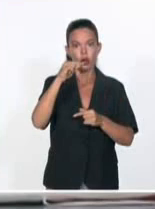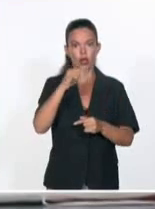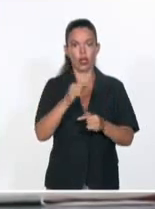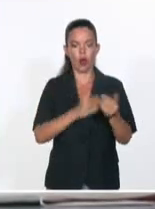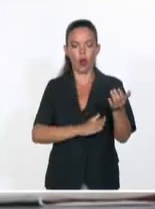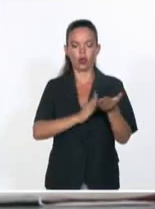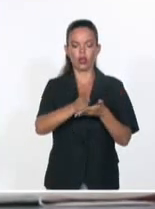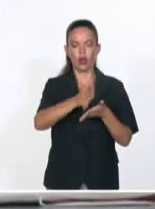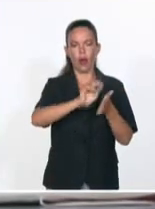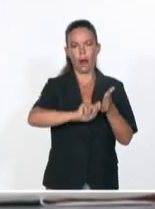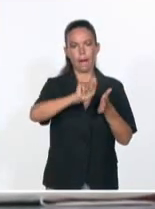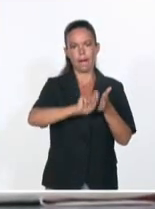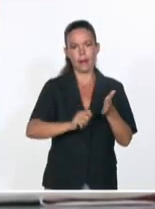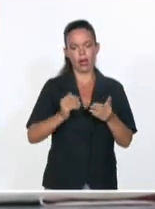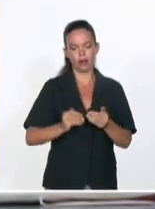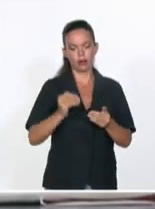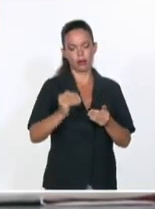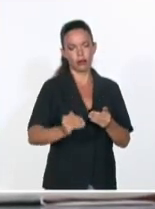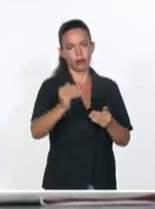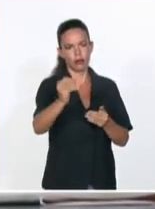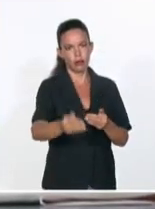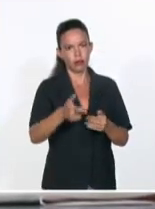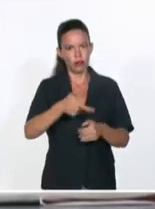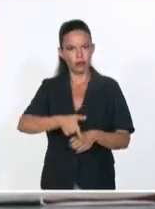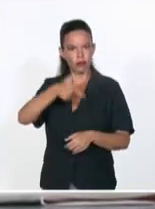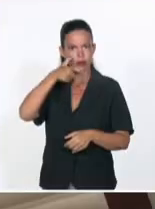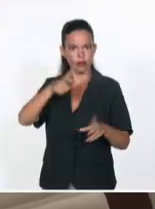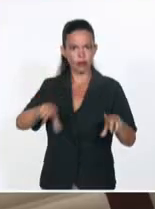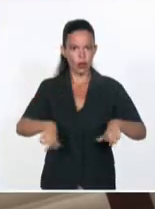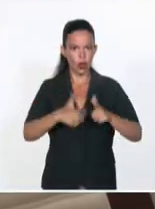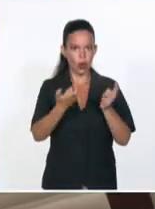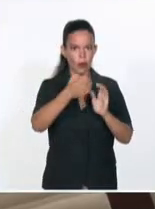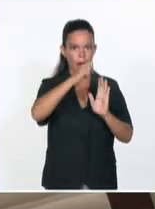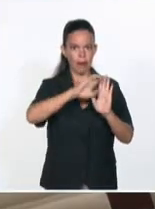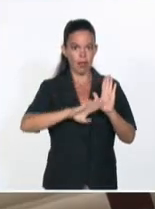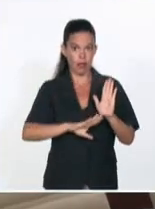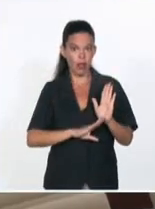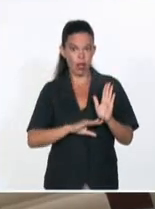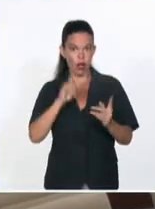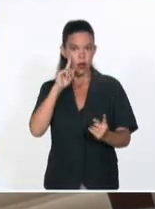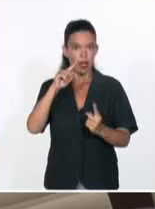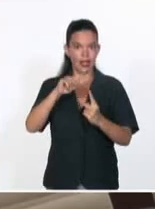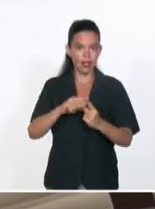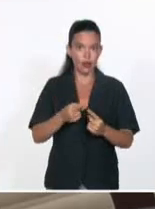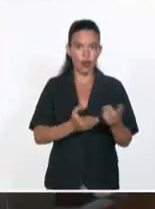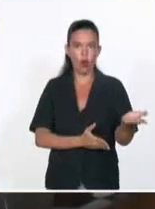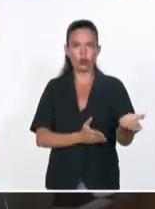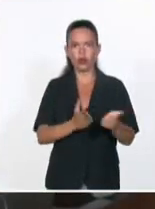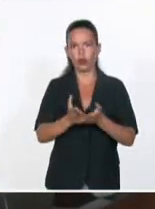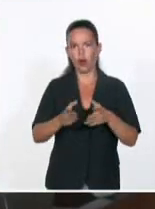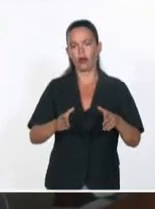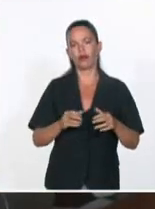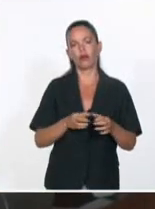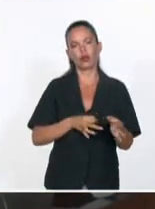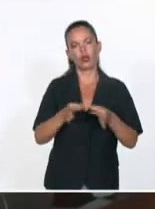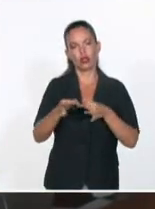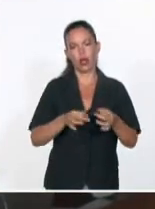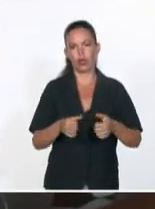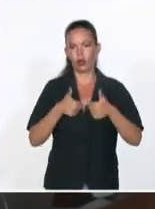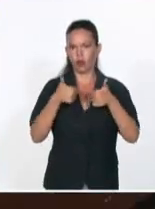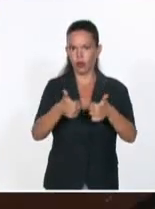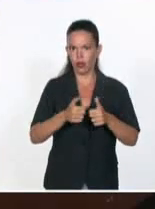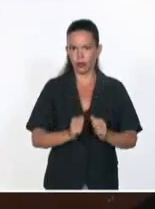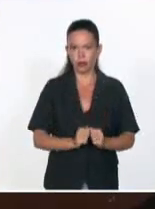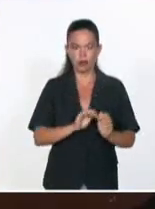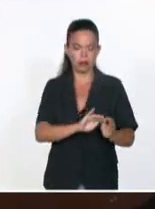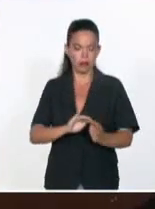días y darle seguimiento a las medidas que se han adoptado para lograr una continuidad en su implementación. Otro de los temas evaluados por